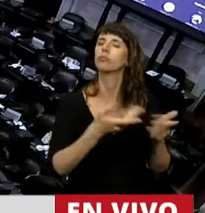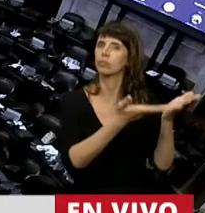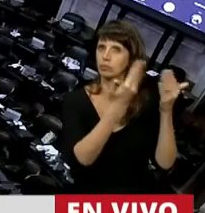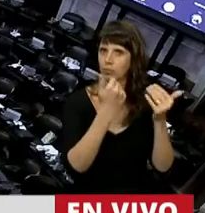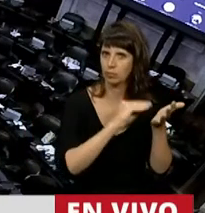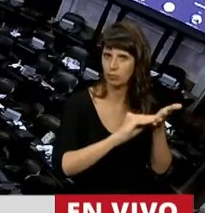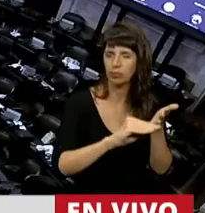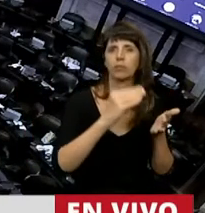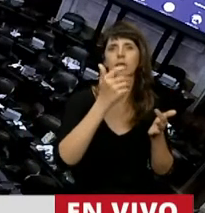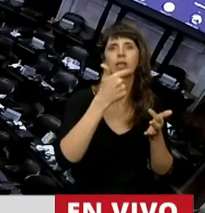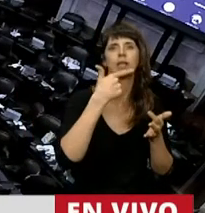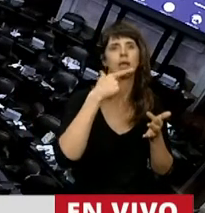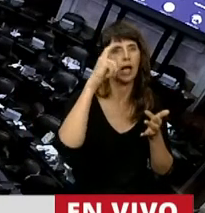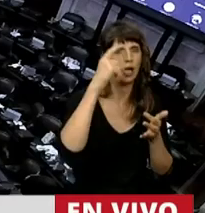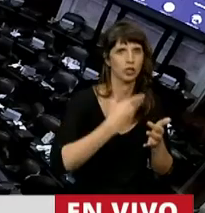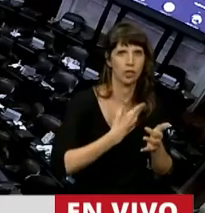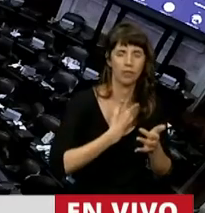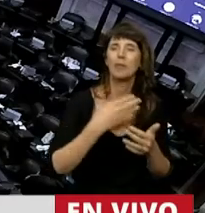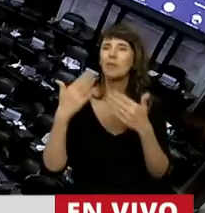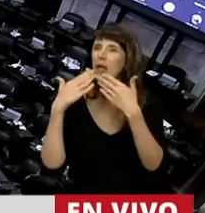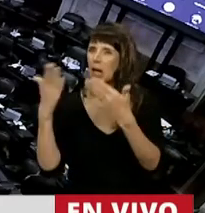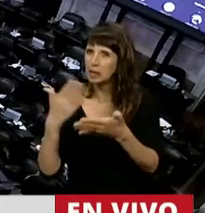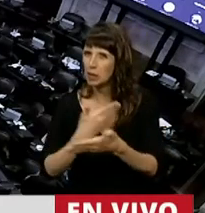Acef. Gracias, señor presidente.